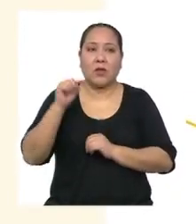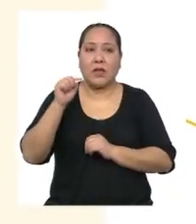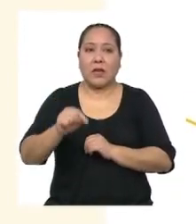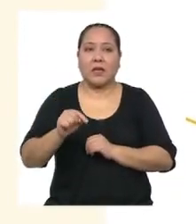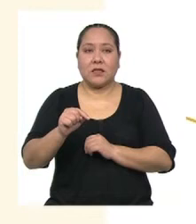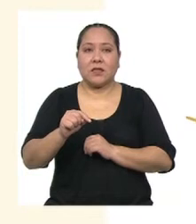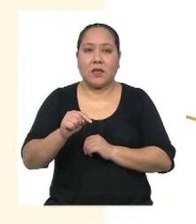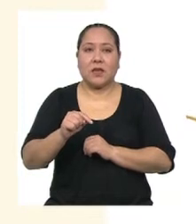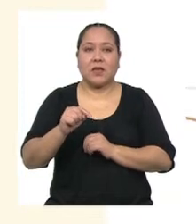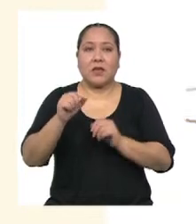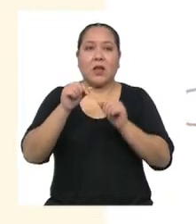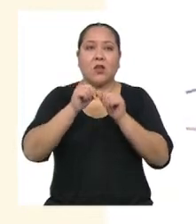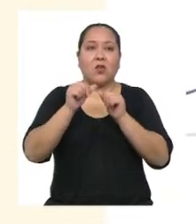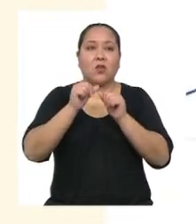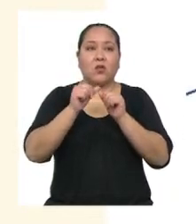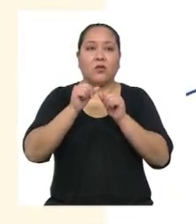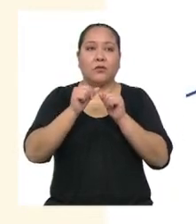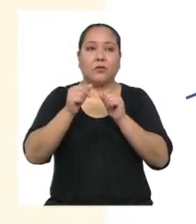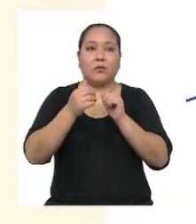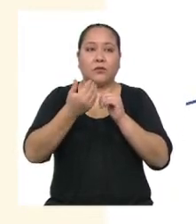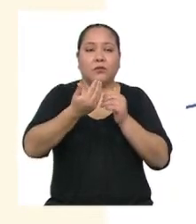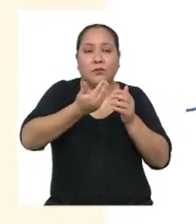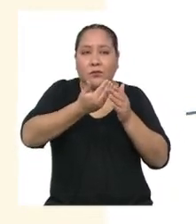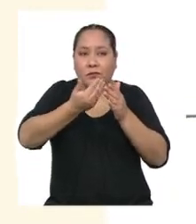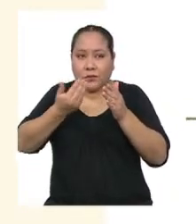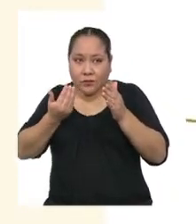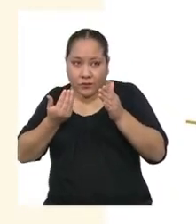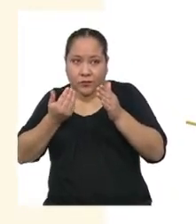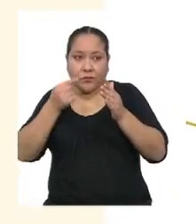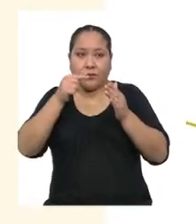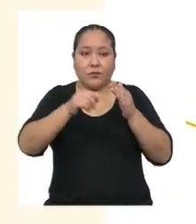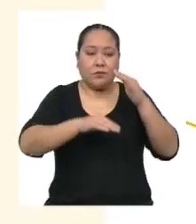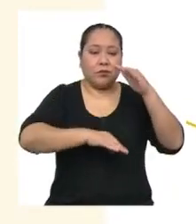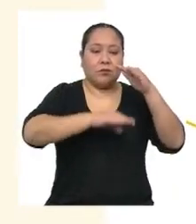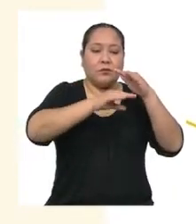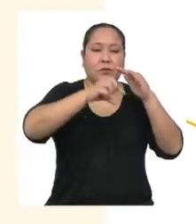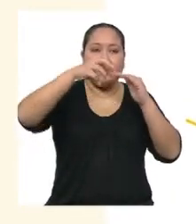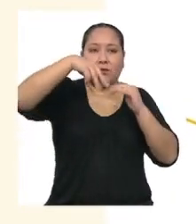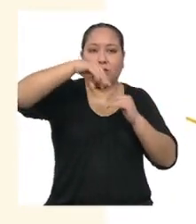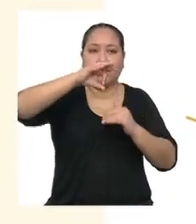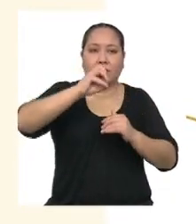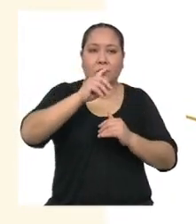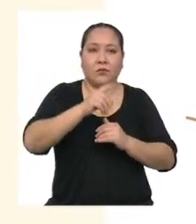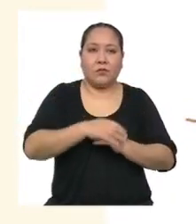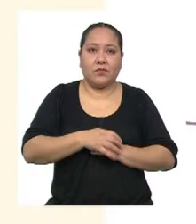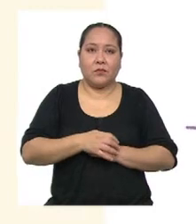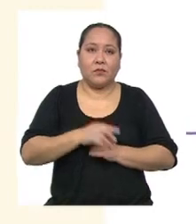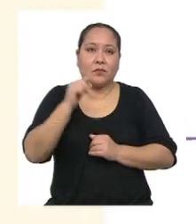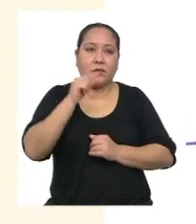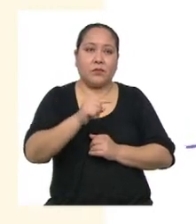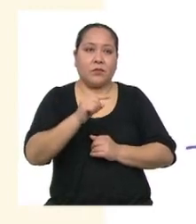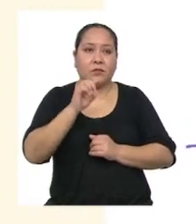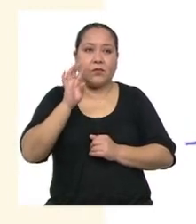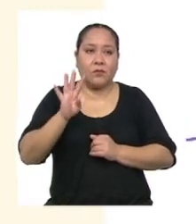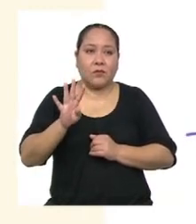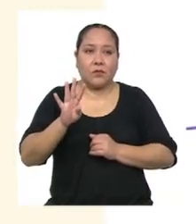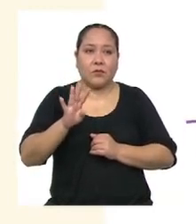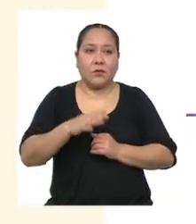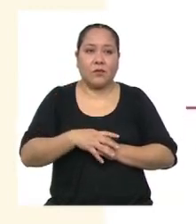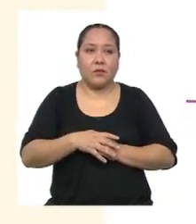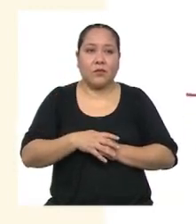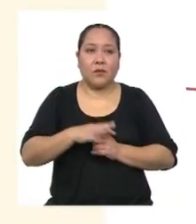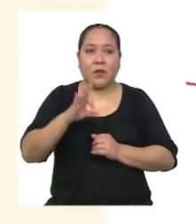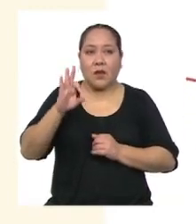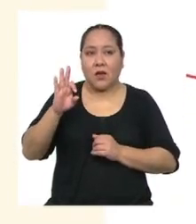frecuencia del intervalo inmediatamente anterior al intervalo de la moda. En este caso sería 4, y F sub